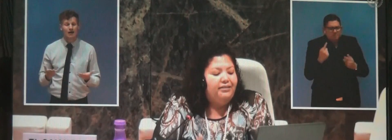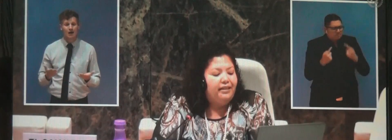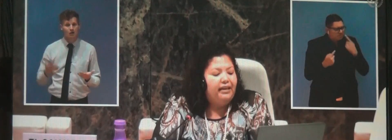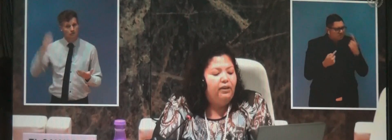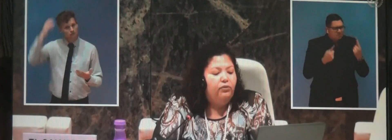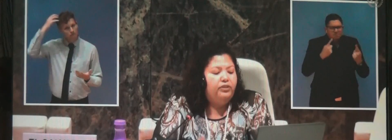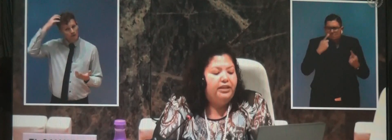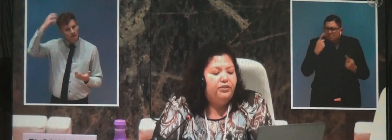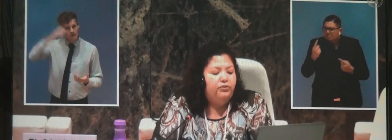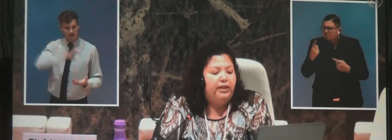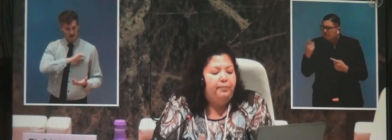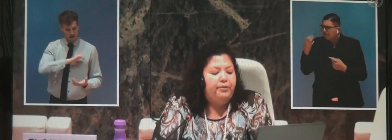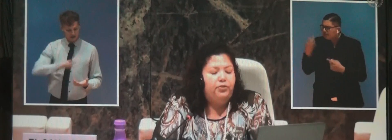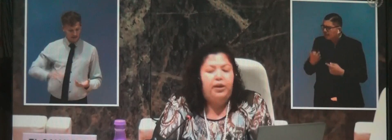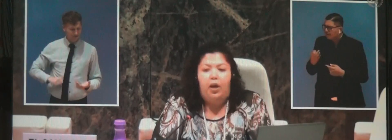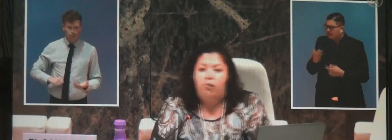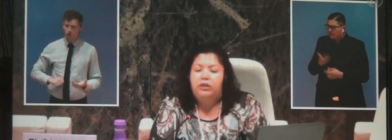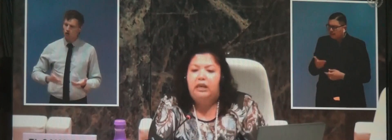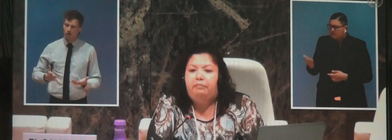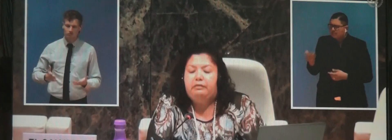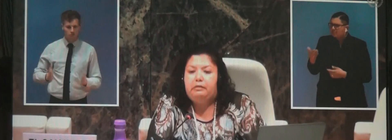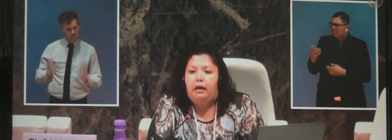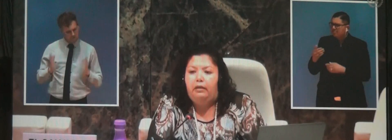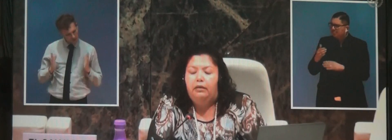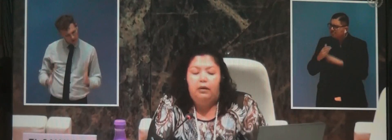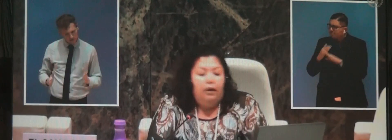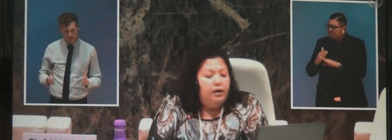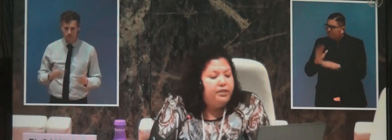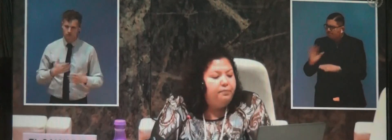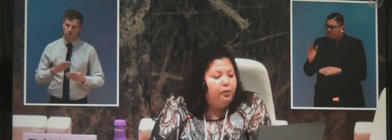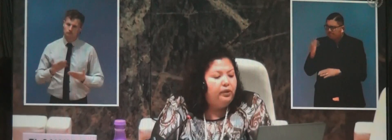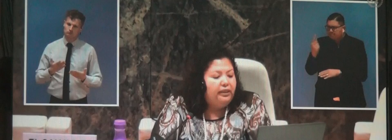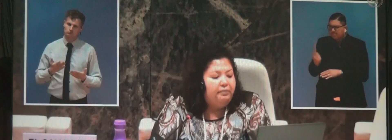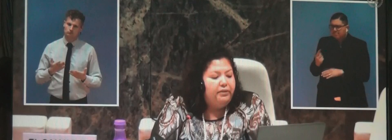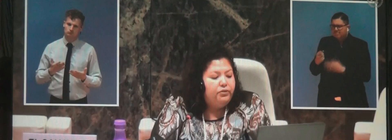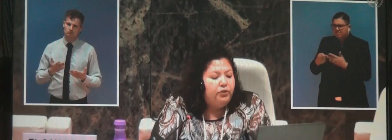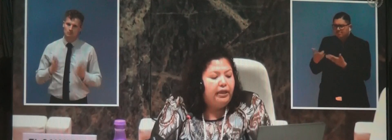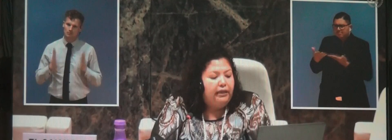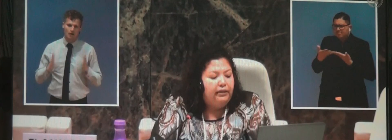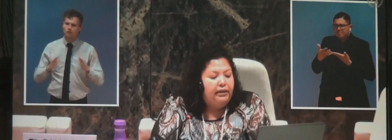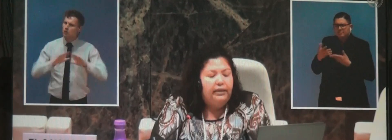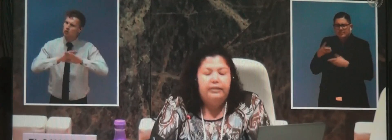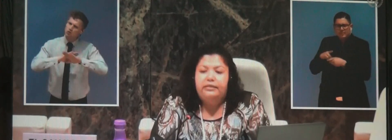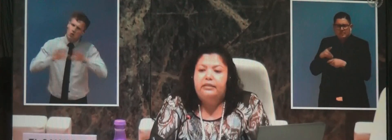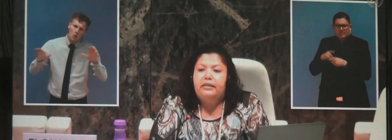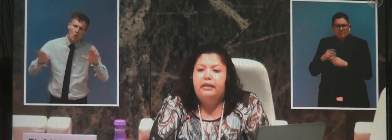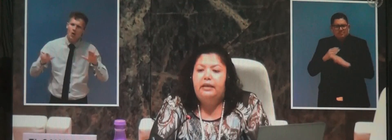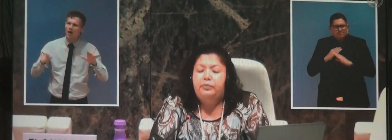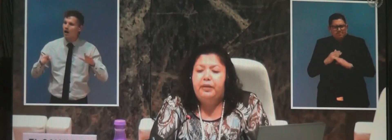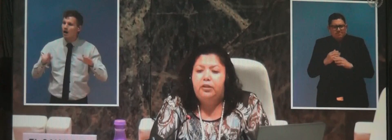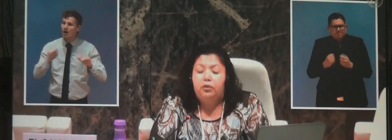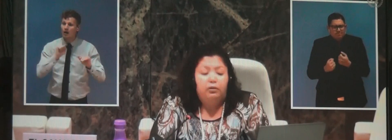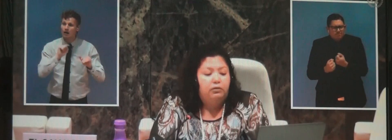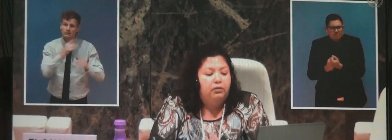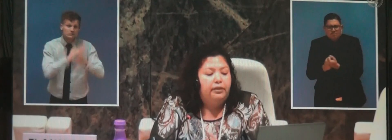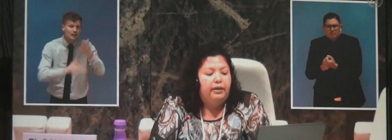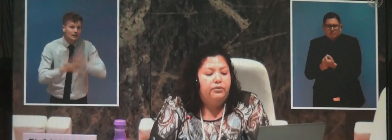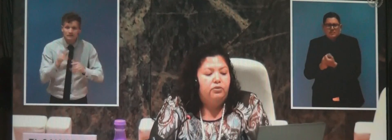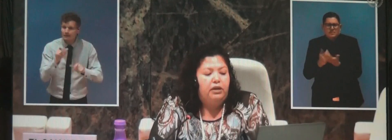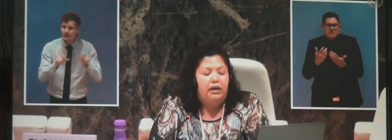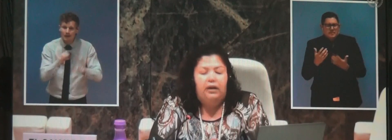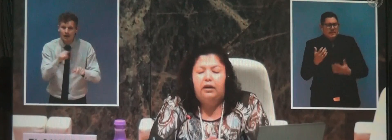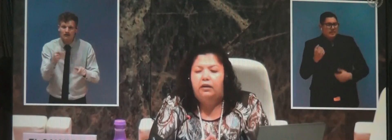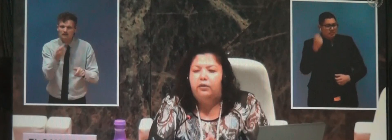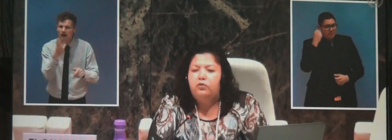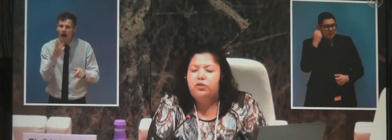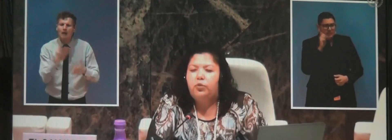que restrinjan los derechos de las personas con discapacidad. Es importante mencionar en este aspecto, en